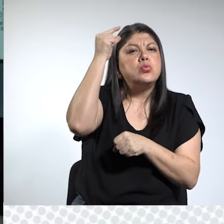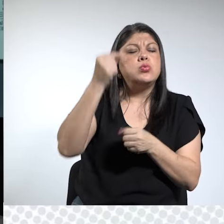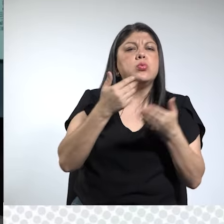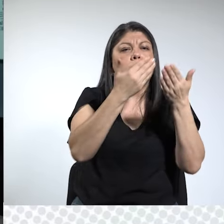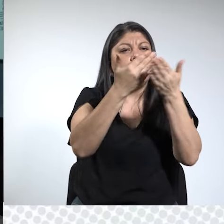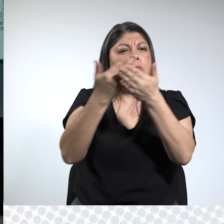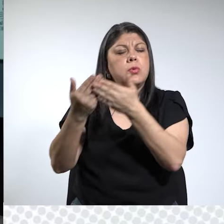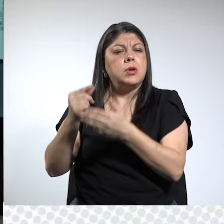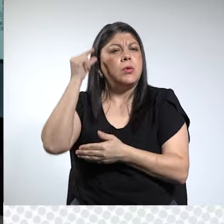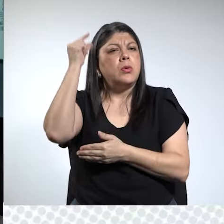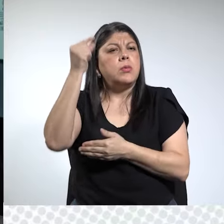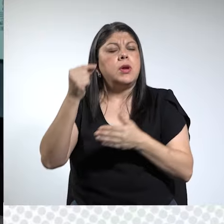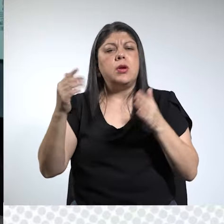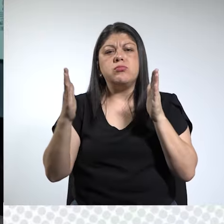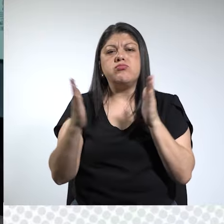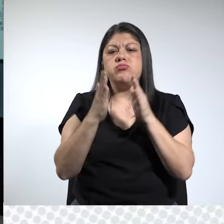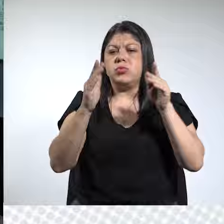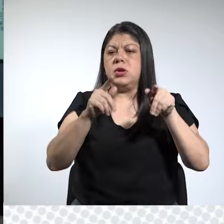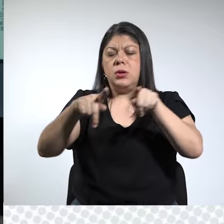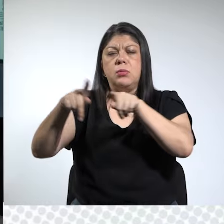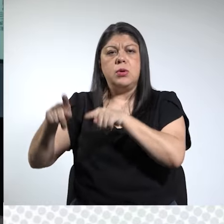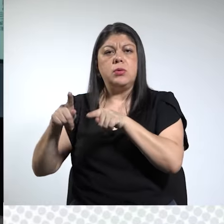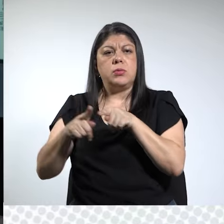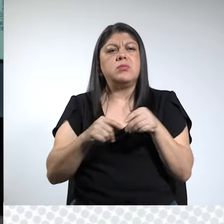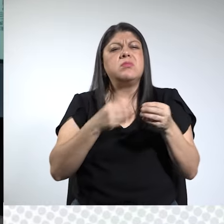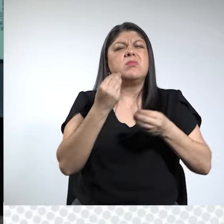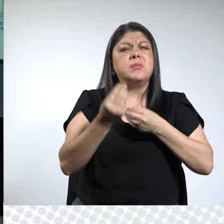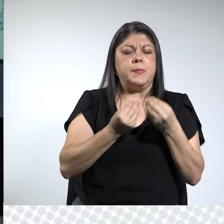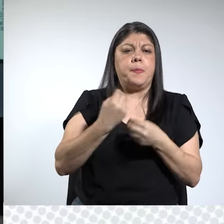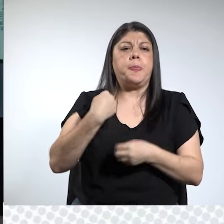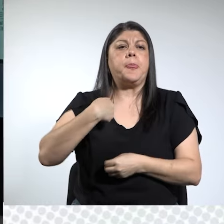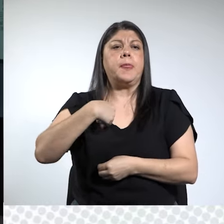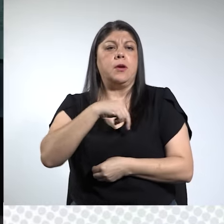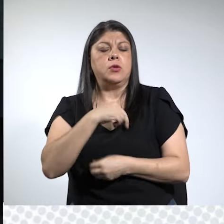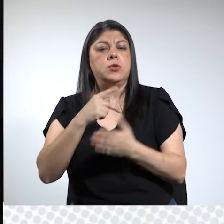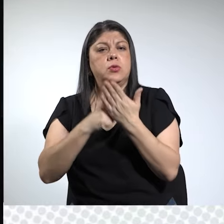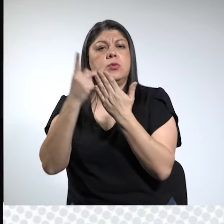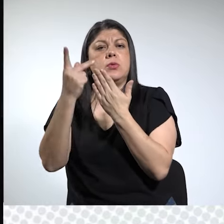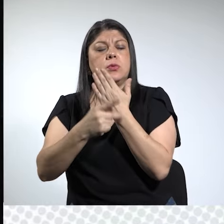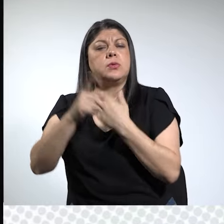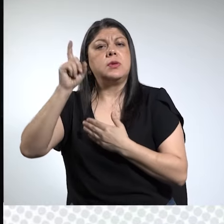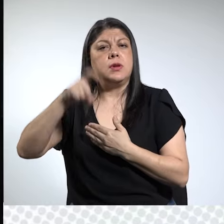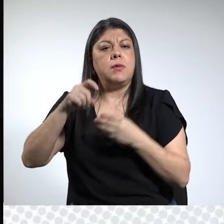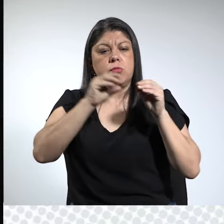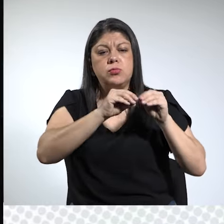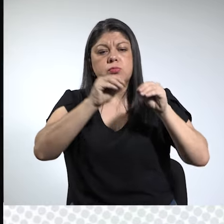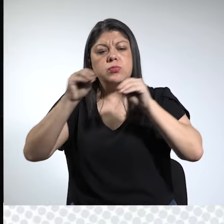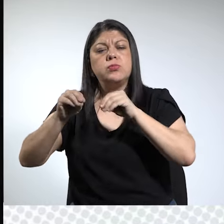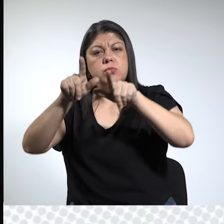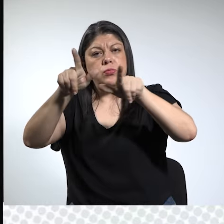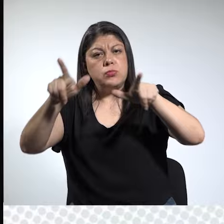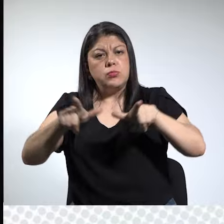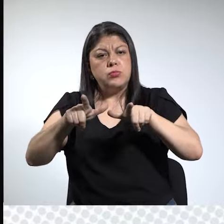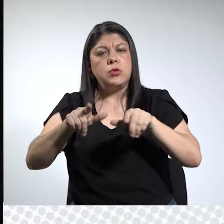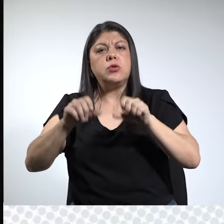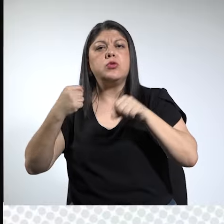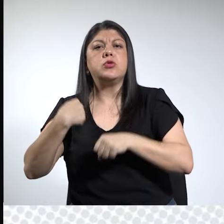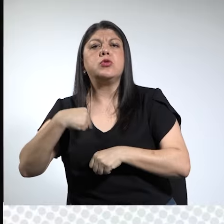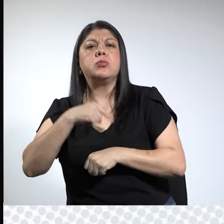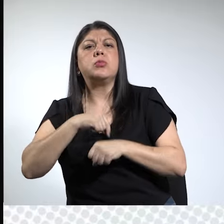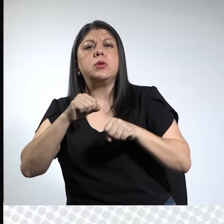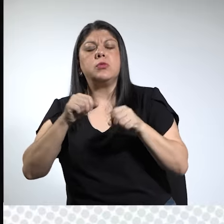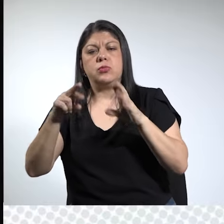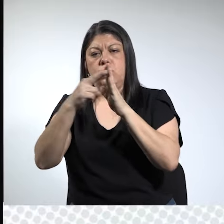postura de su gobierno frente a la población migrante? Tenemos que tener un programa de migración en el cual tengamos